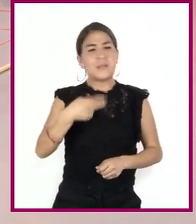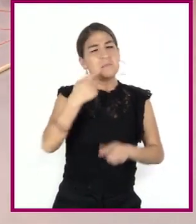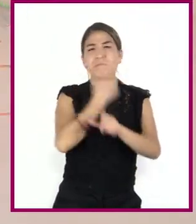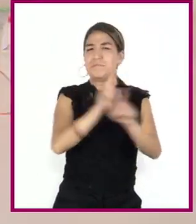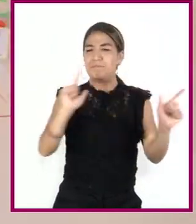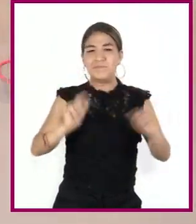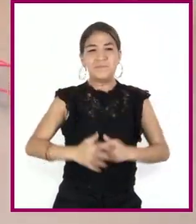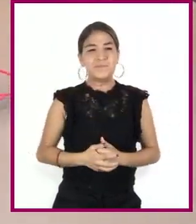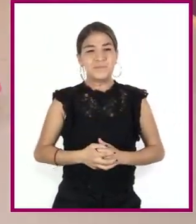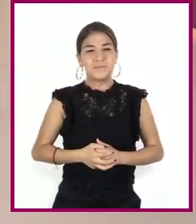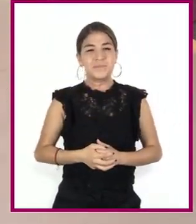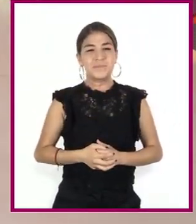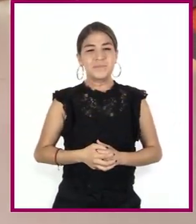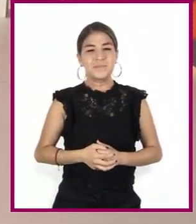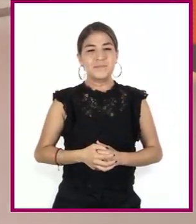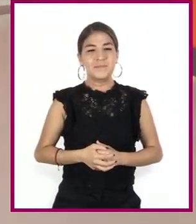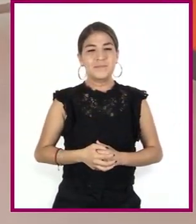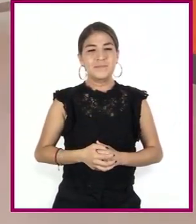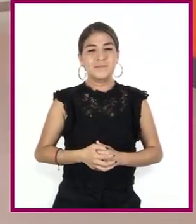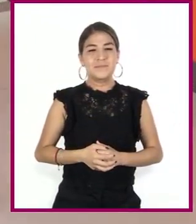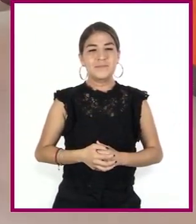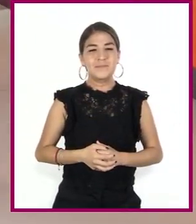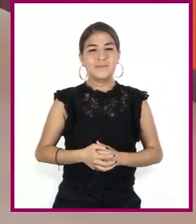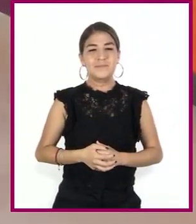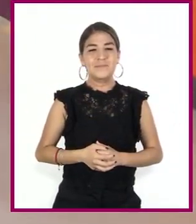pie. Como ustedes quieran.